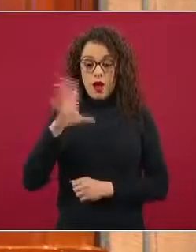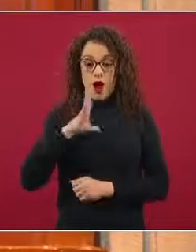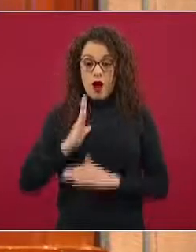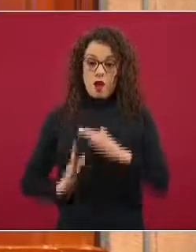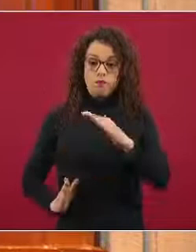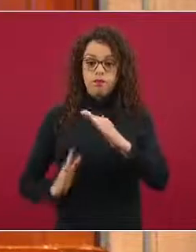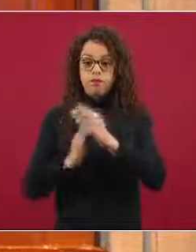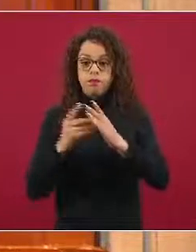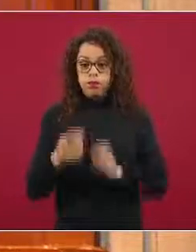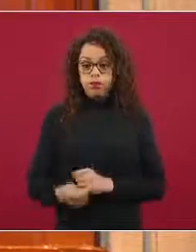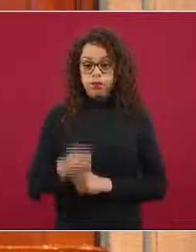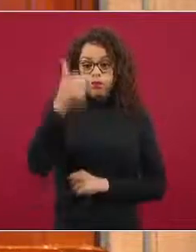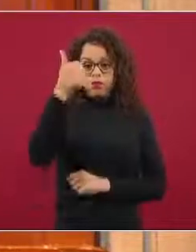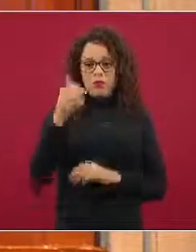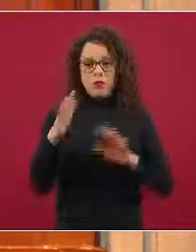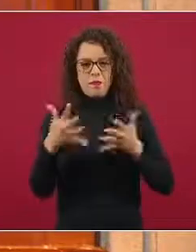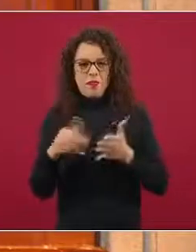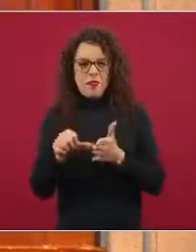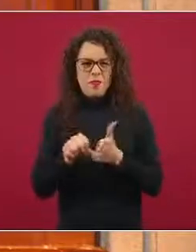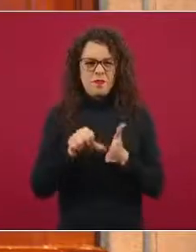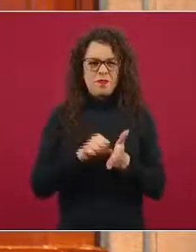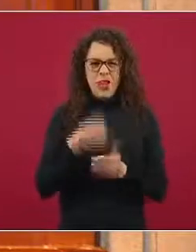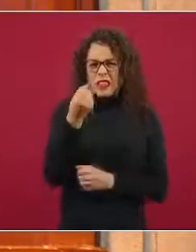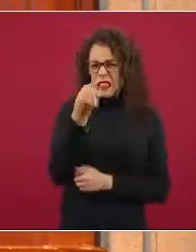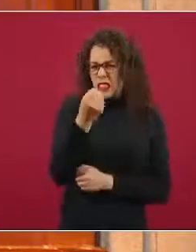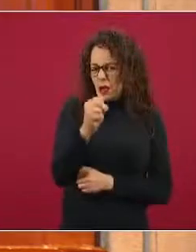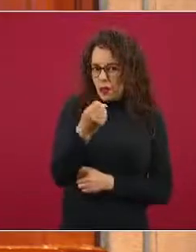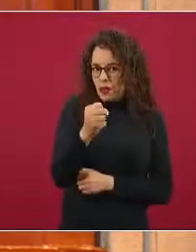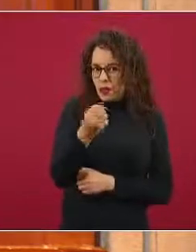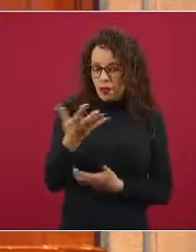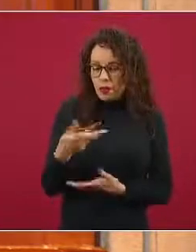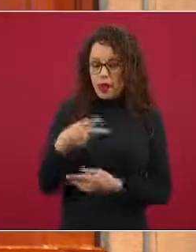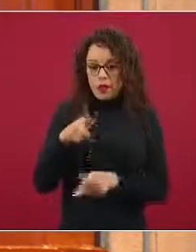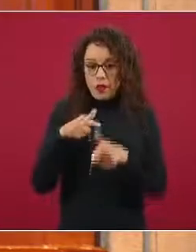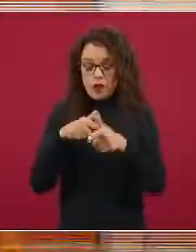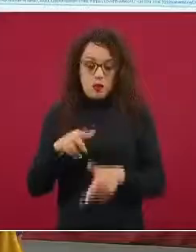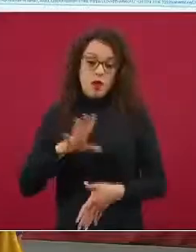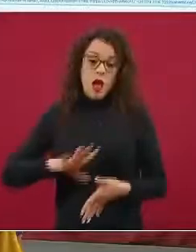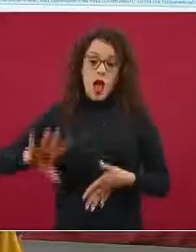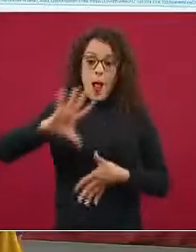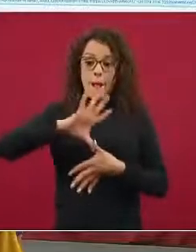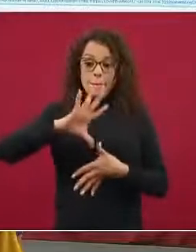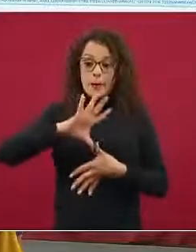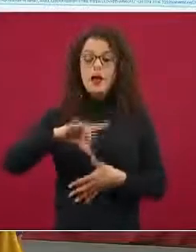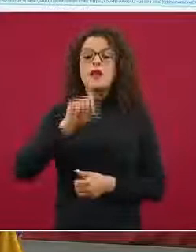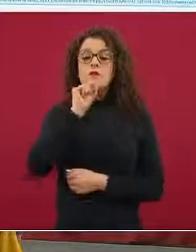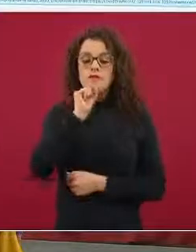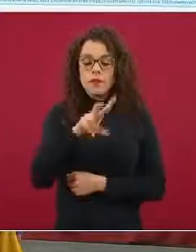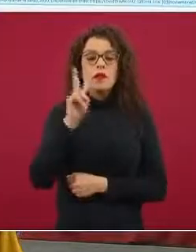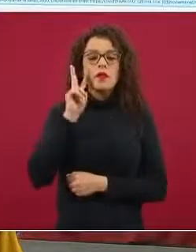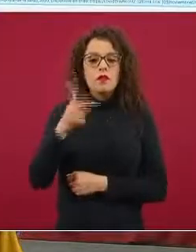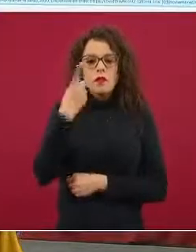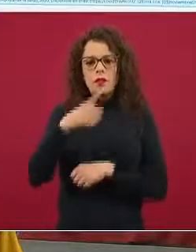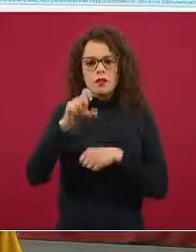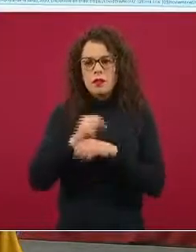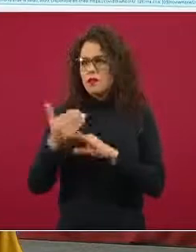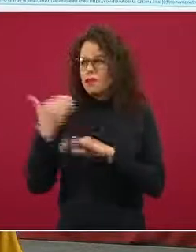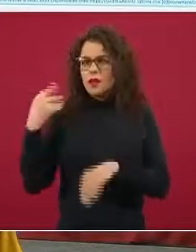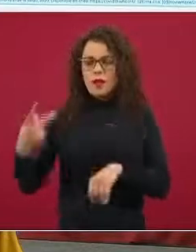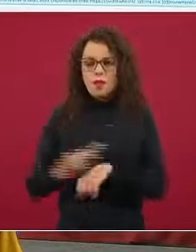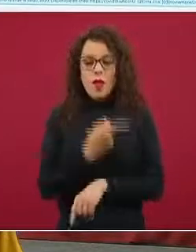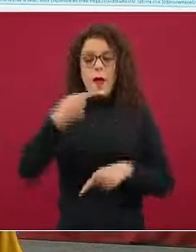o primer ACME ahí a mediados de septiembre, y en el caso de América ya veíamos también la semana pasada que iniciaba